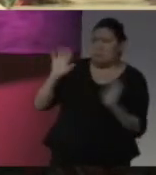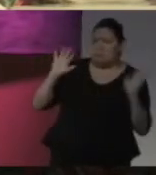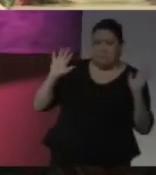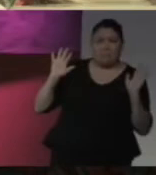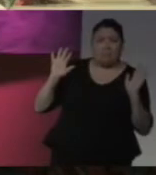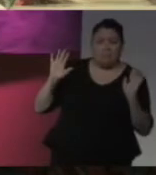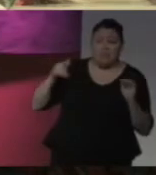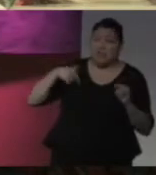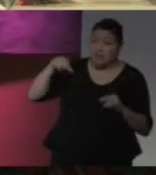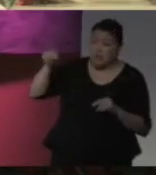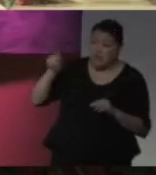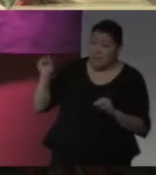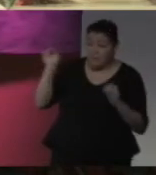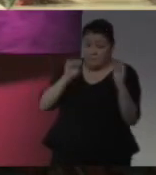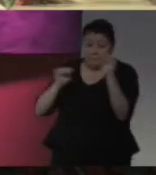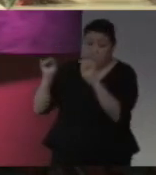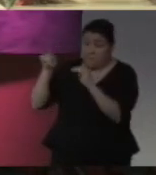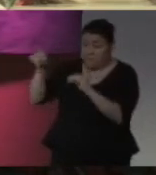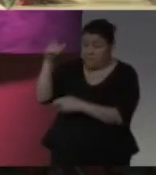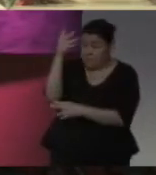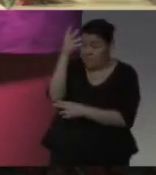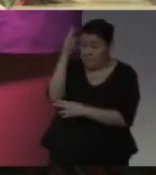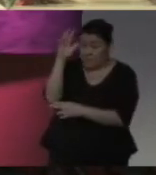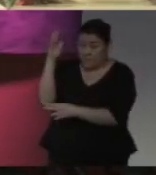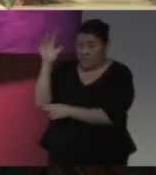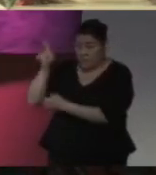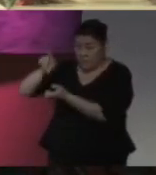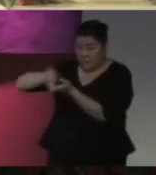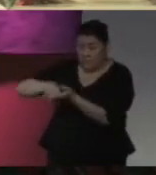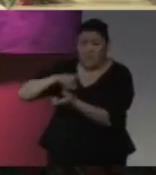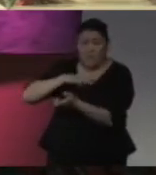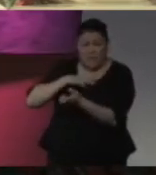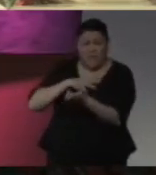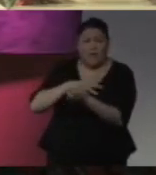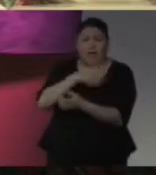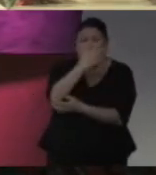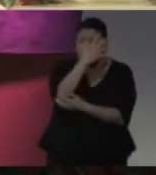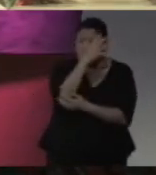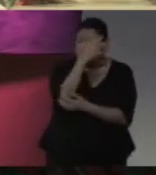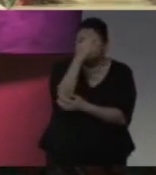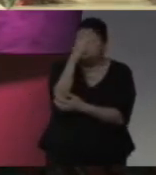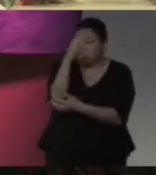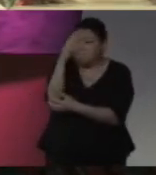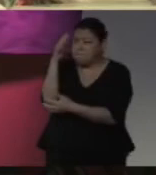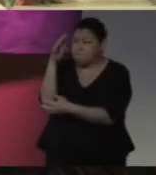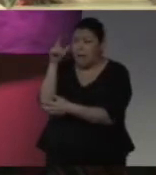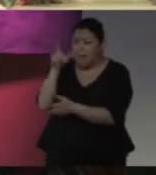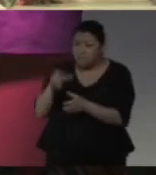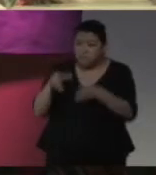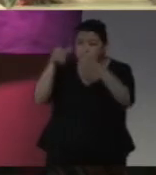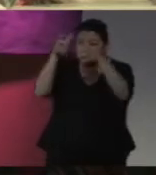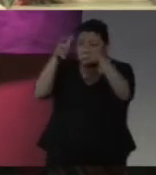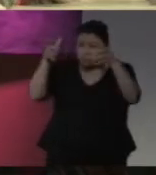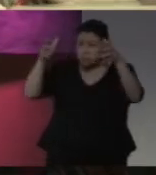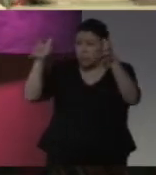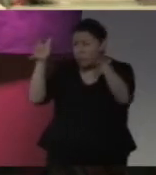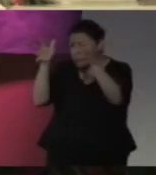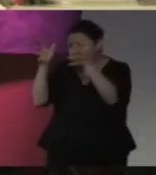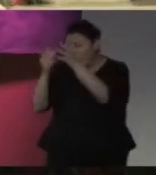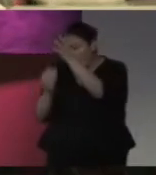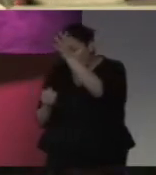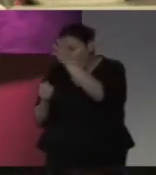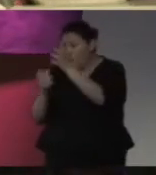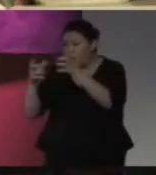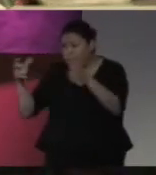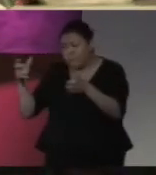ese monte, en ese bosque, hay muchos árboles que son diferentes y lo sabemos que hay ocote,